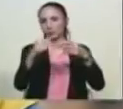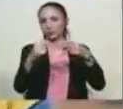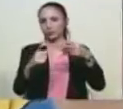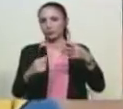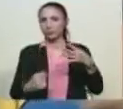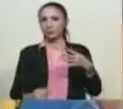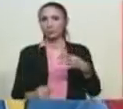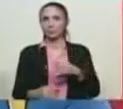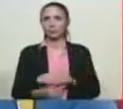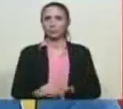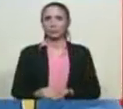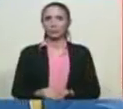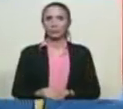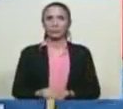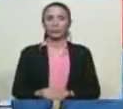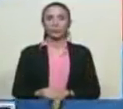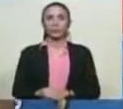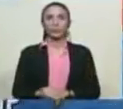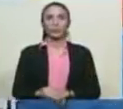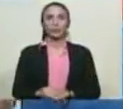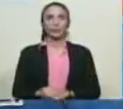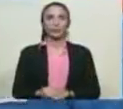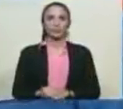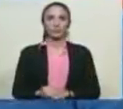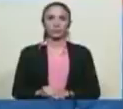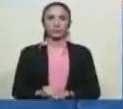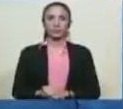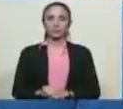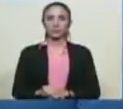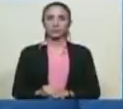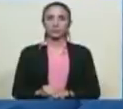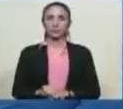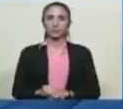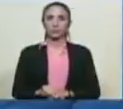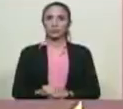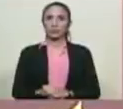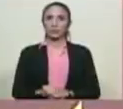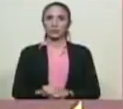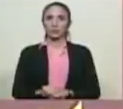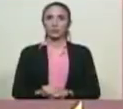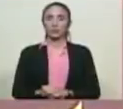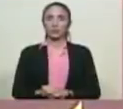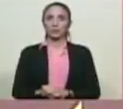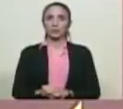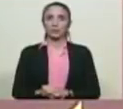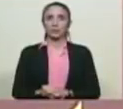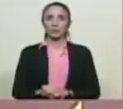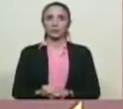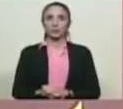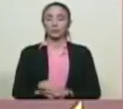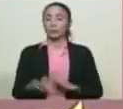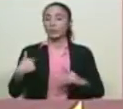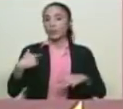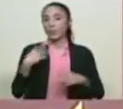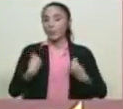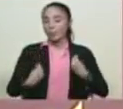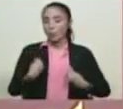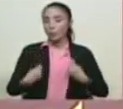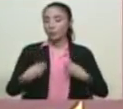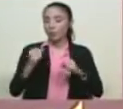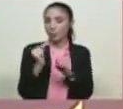la estabilidad y de la prosperidad del trabajador, la trabajadora. Esa es mi